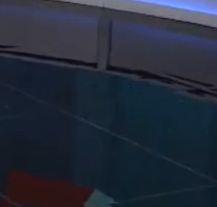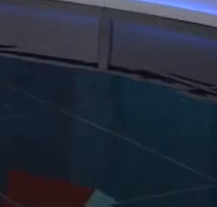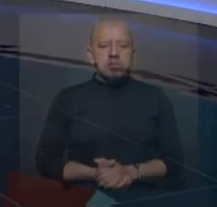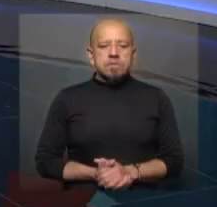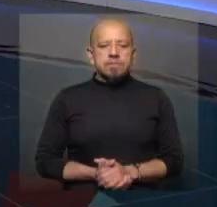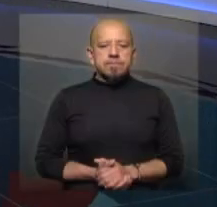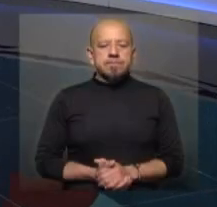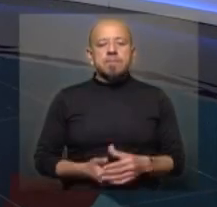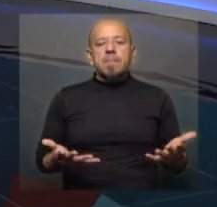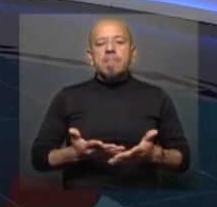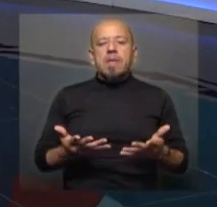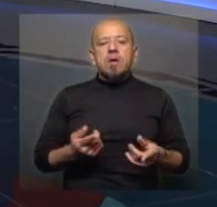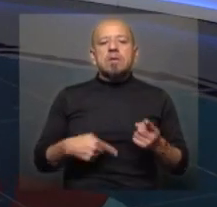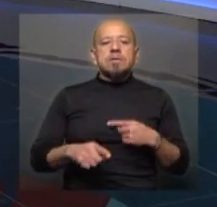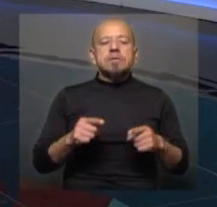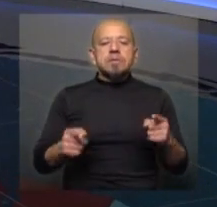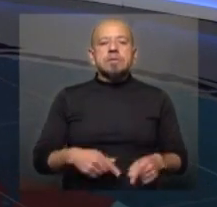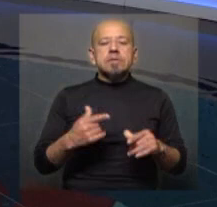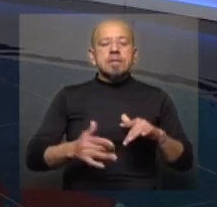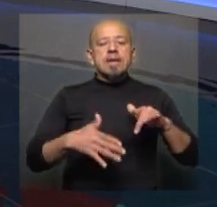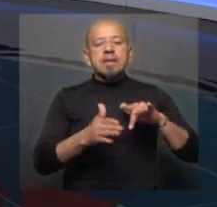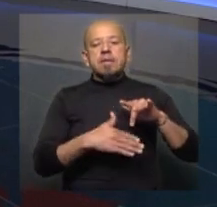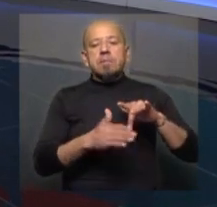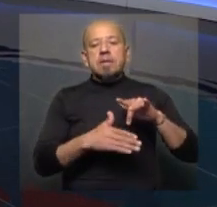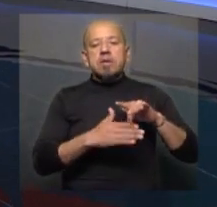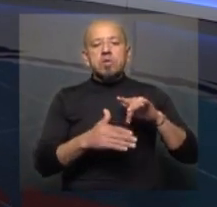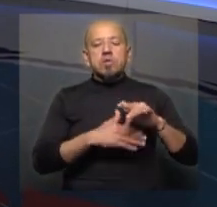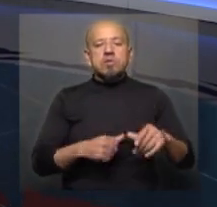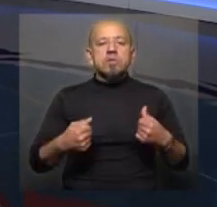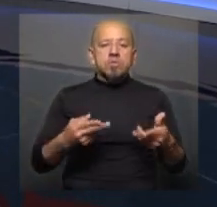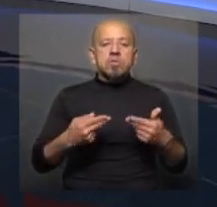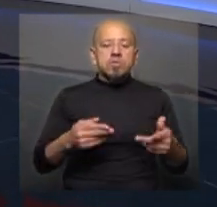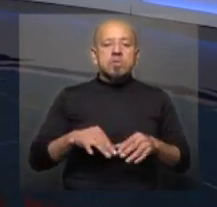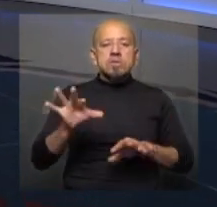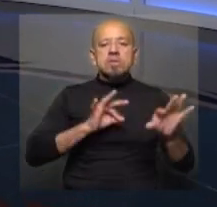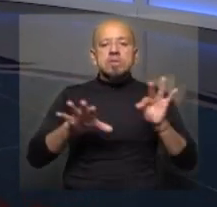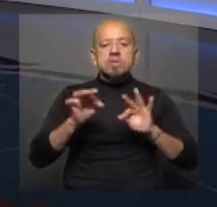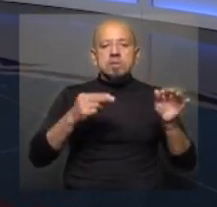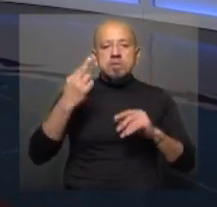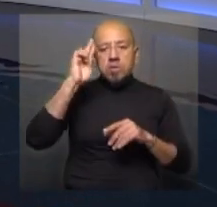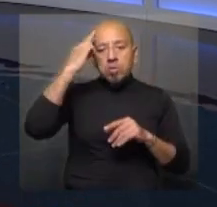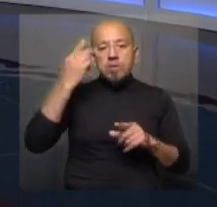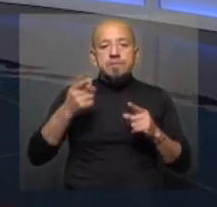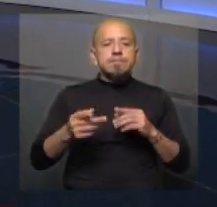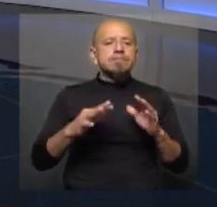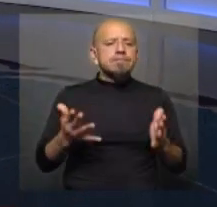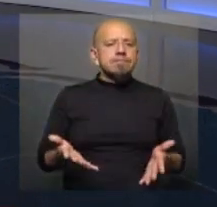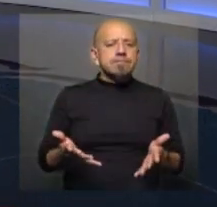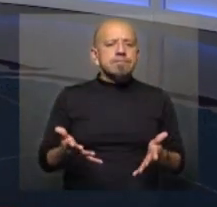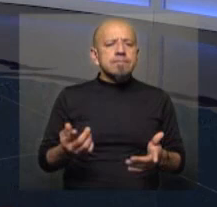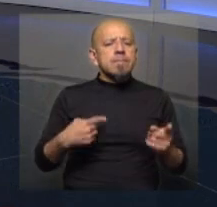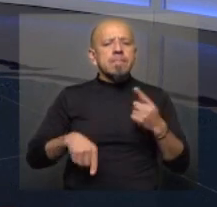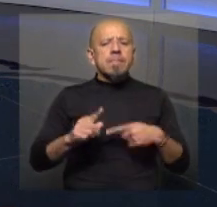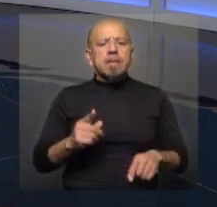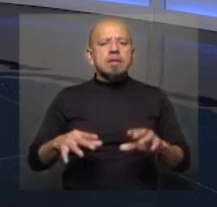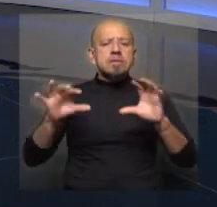en estos días en el que la eliminatoria Sudamericana y nuestra selección son protagonistas caby analizar y poner el foco en